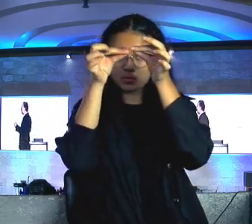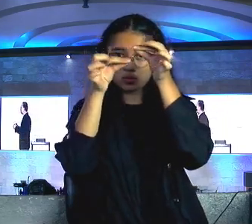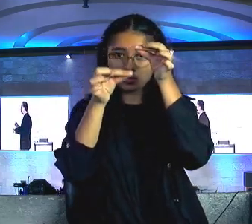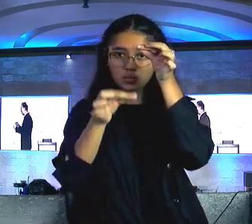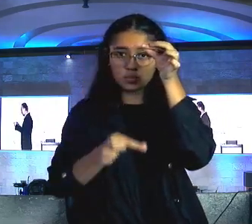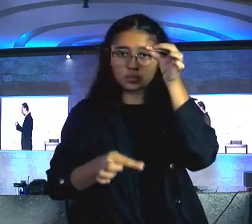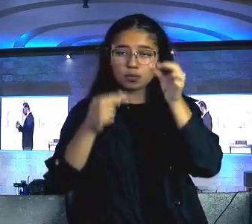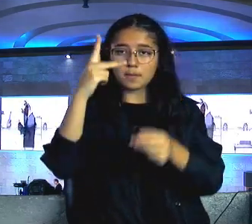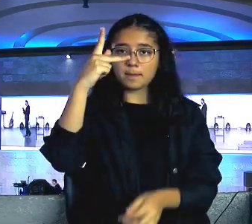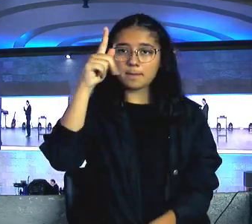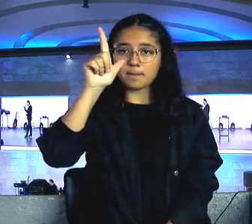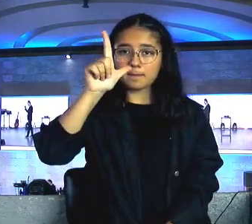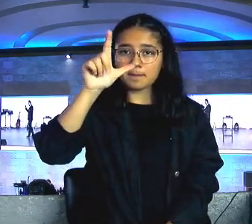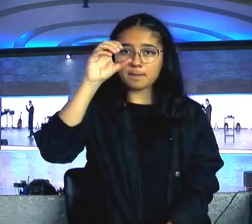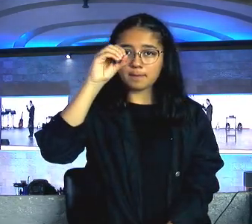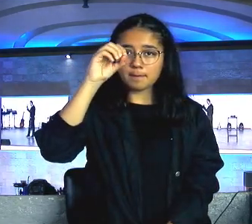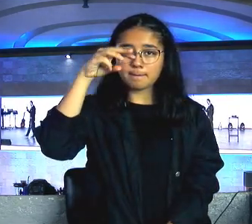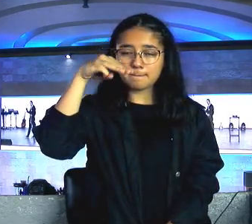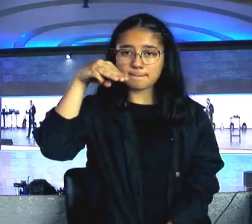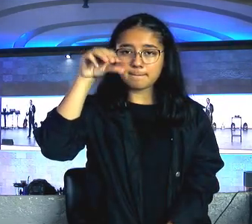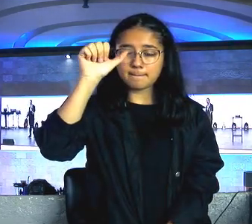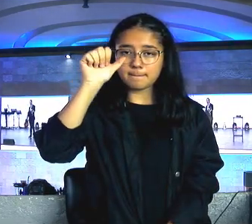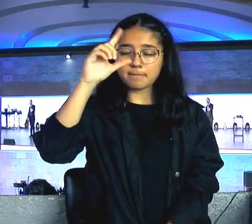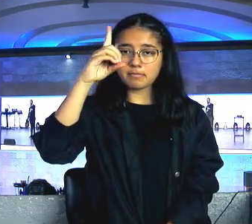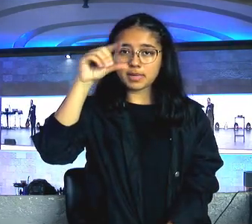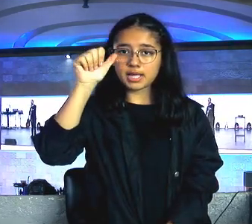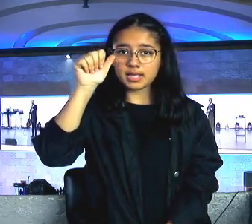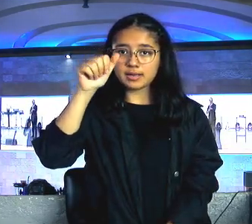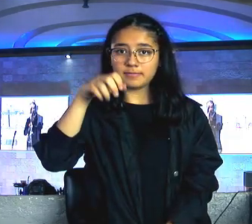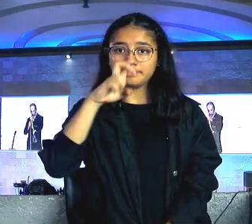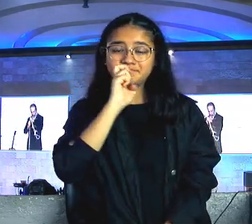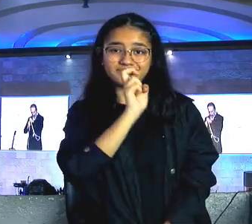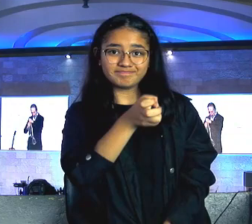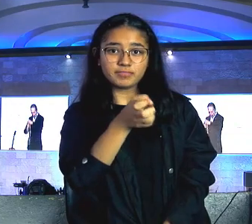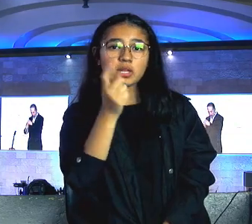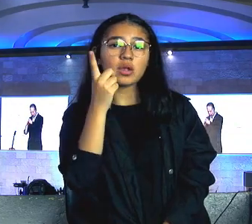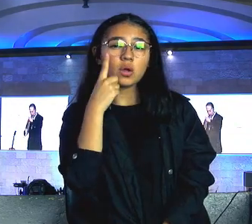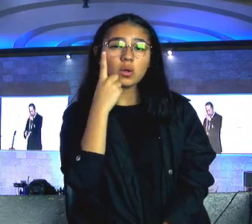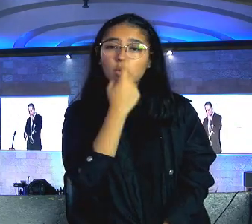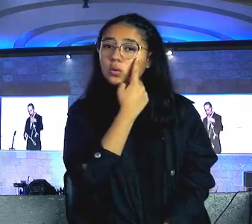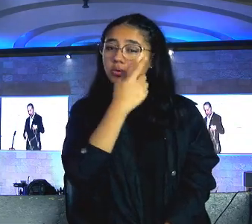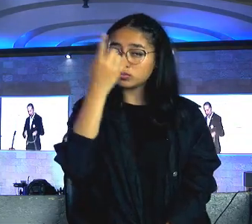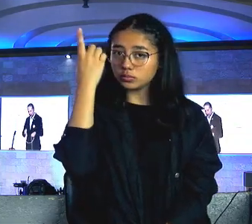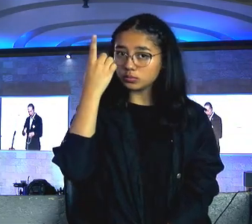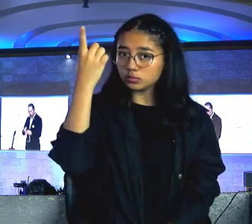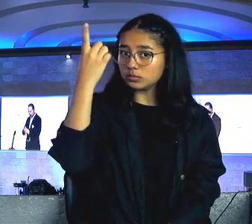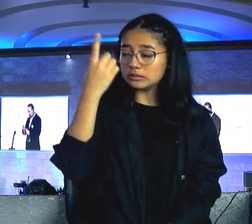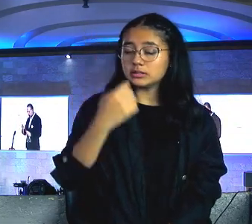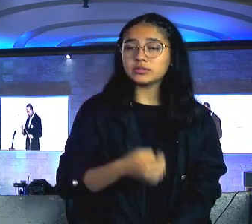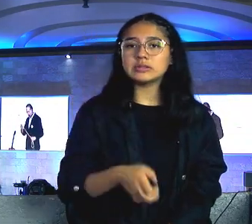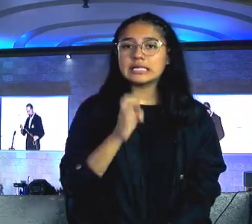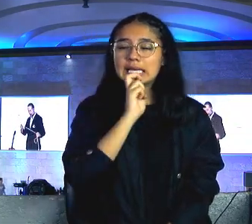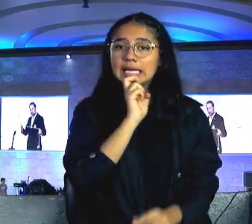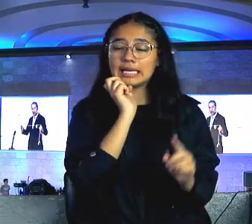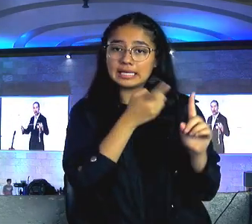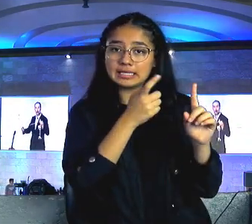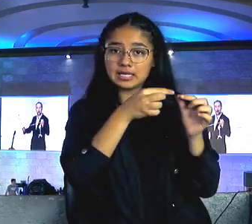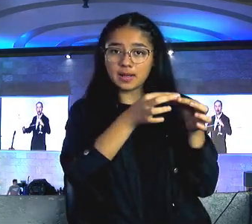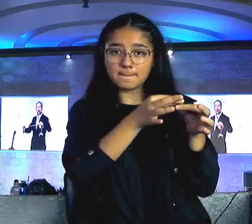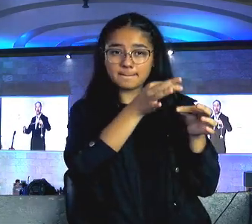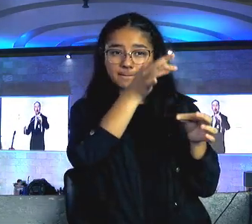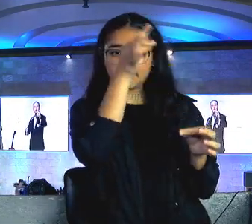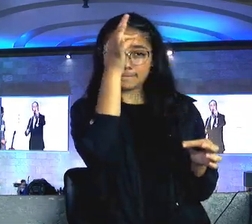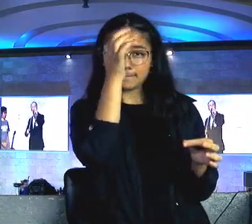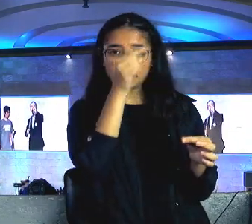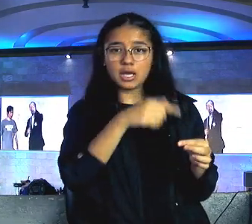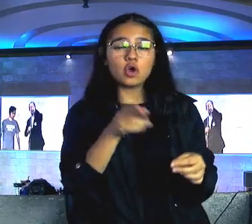querido Emiliano, dice que así son los ojos de Dios. Y las plomadas, ¿para qué sirven las